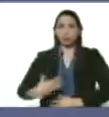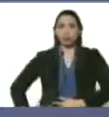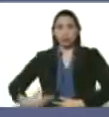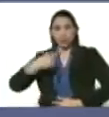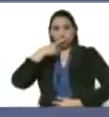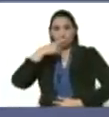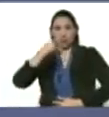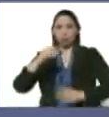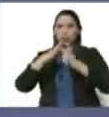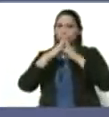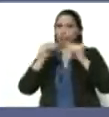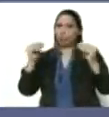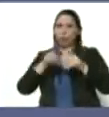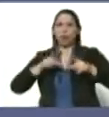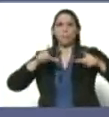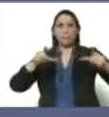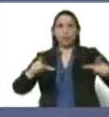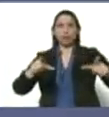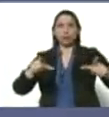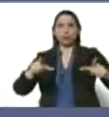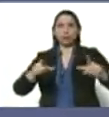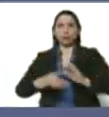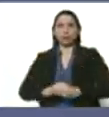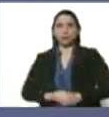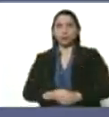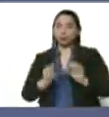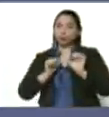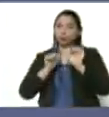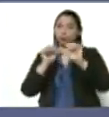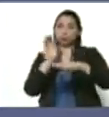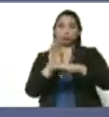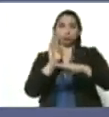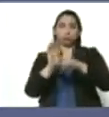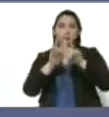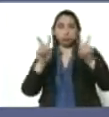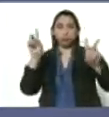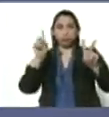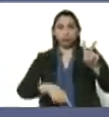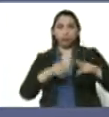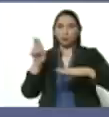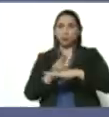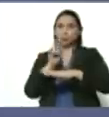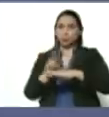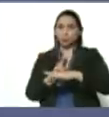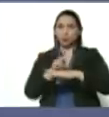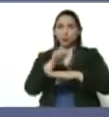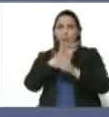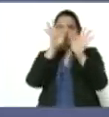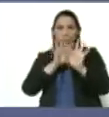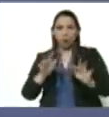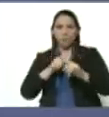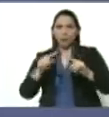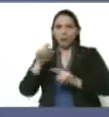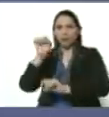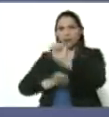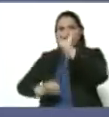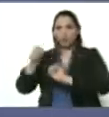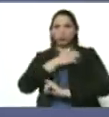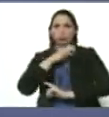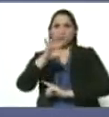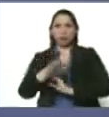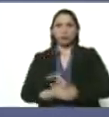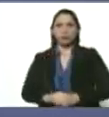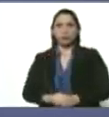Nicolás Maduro, en todos los espacios. Se preservará la paz y también se utilizarán estos mecanismos para defender la